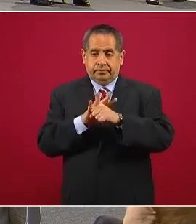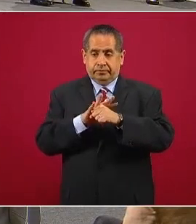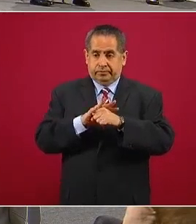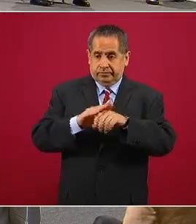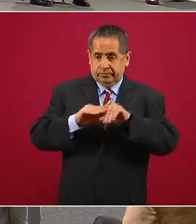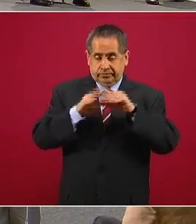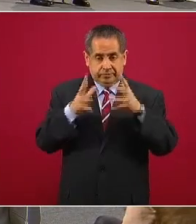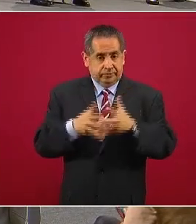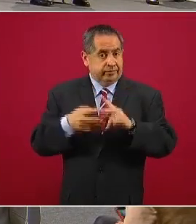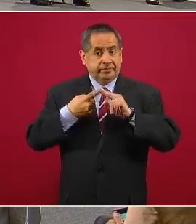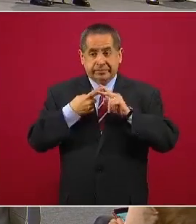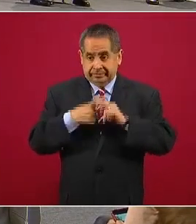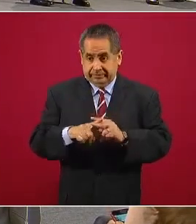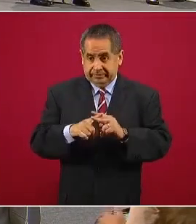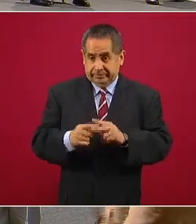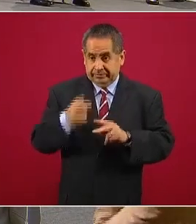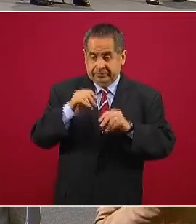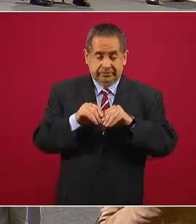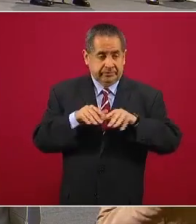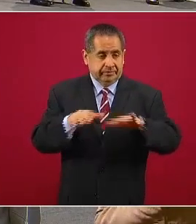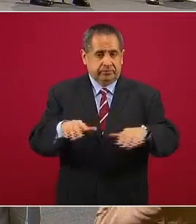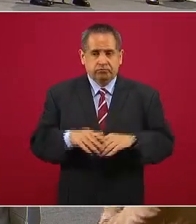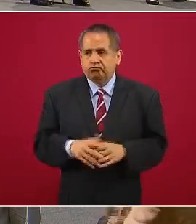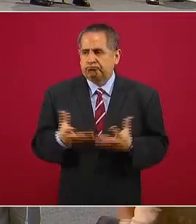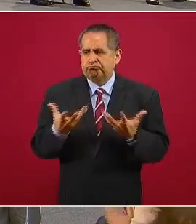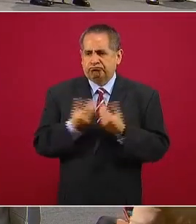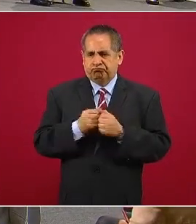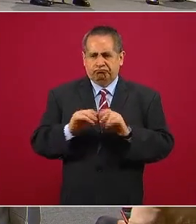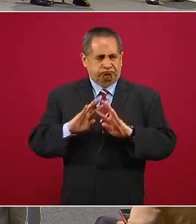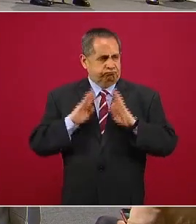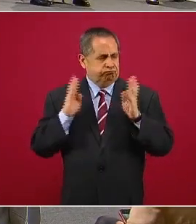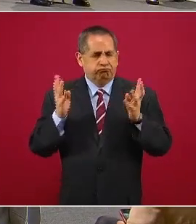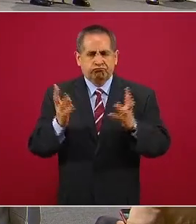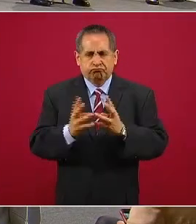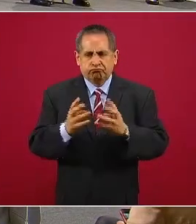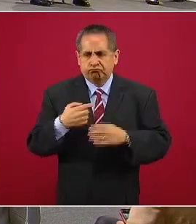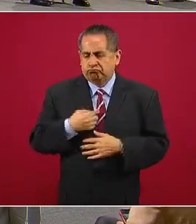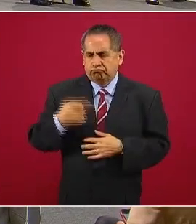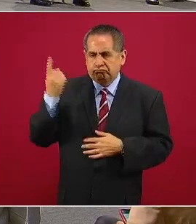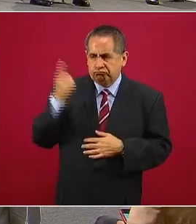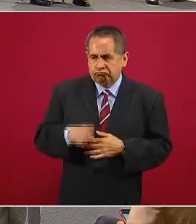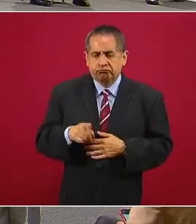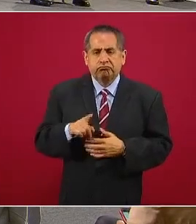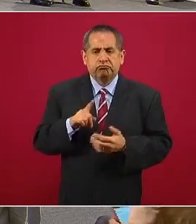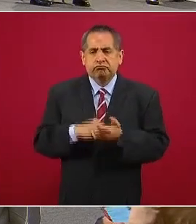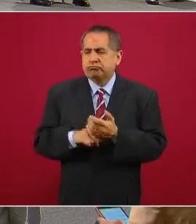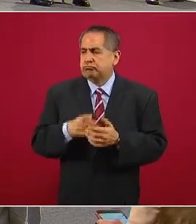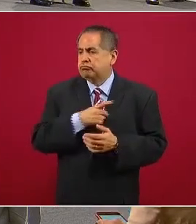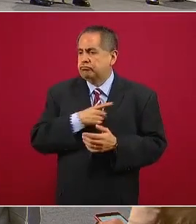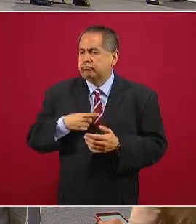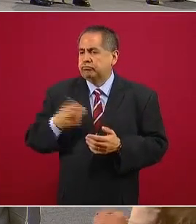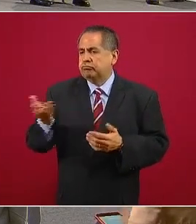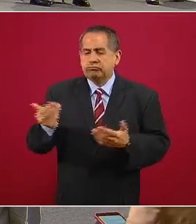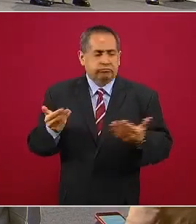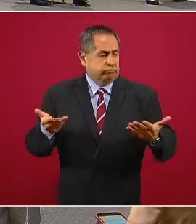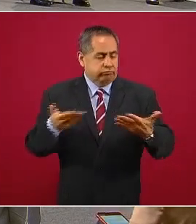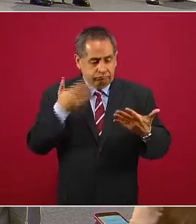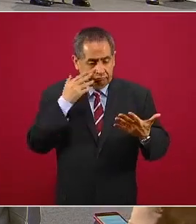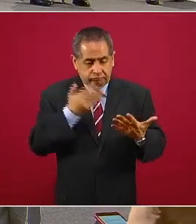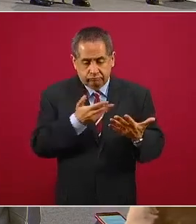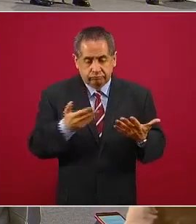reunimos y doy la instrucción de que se entregaran